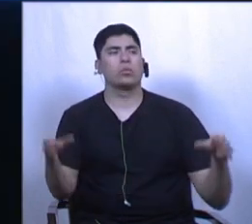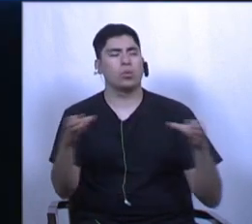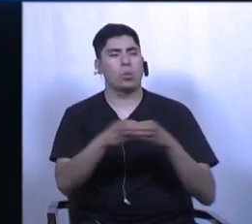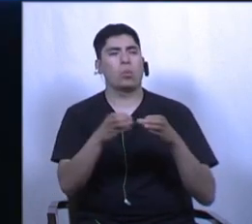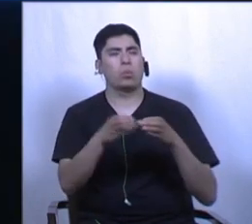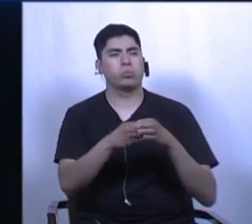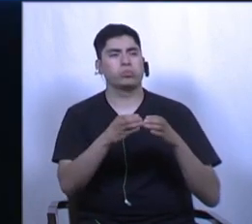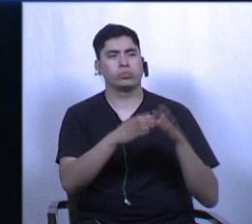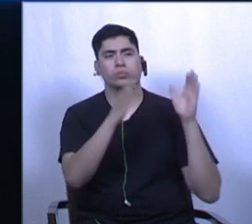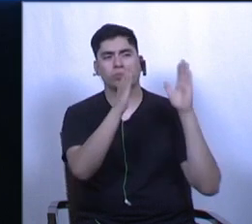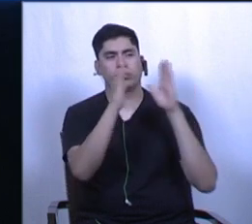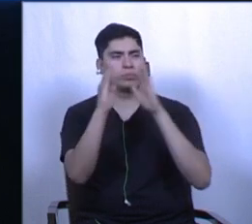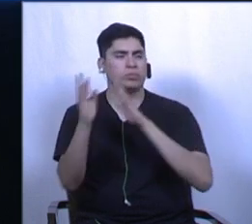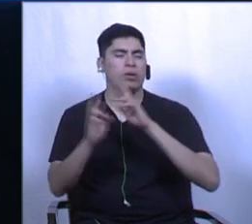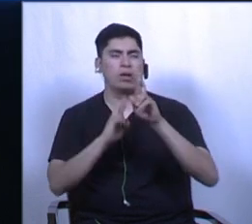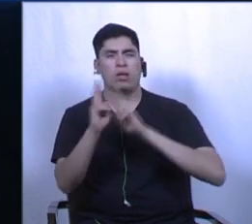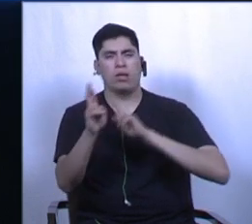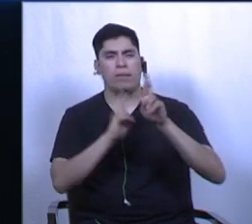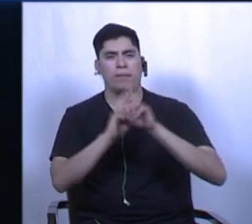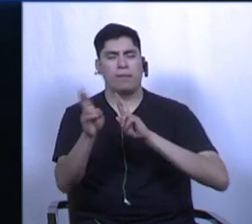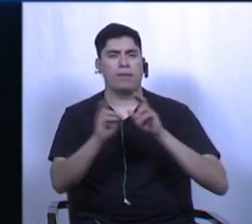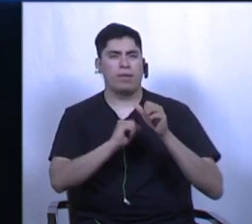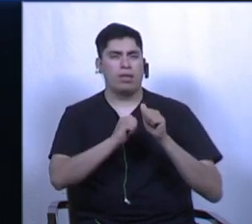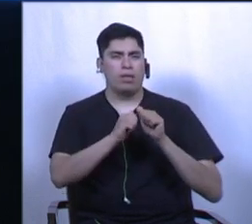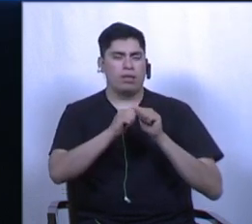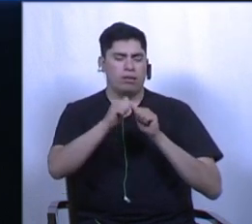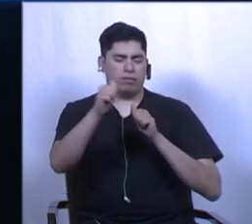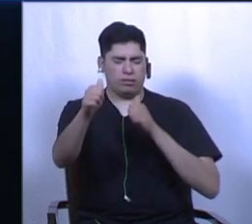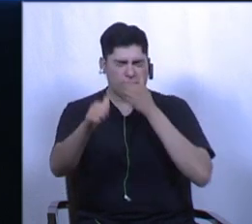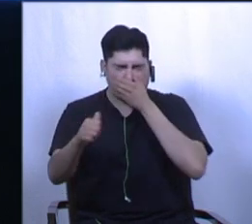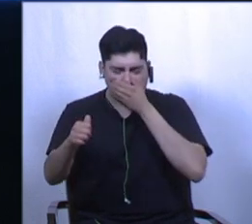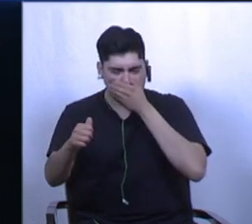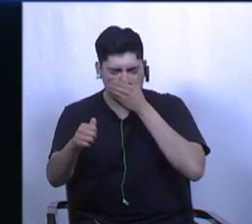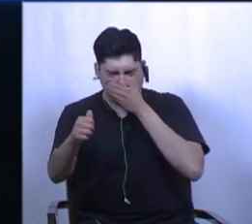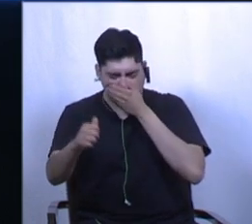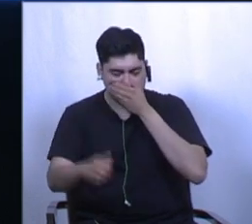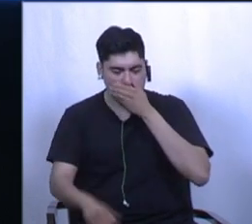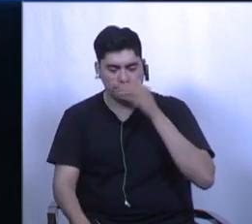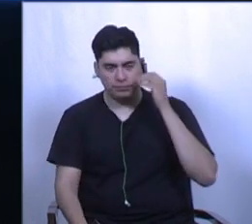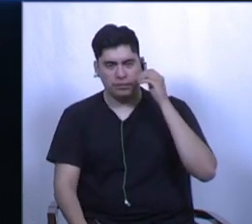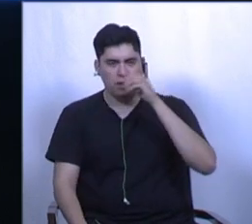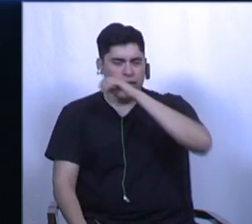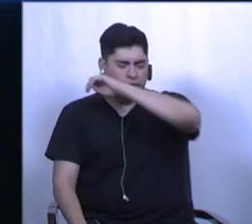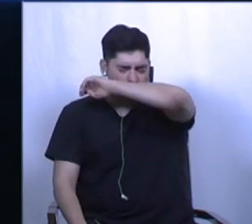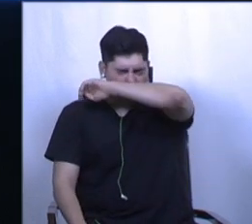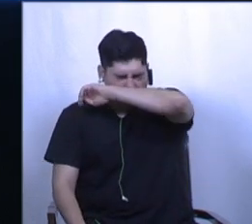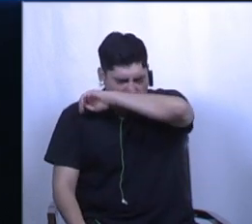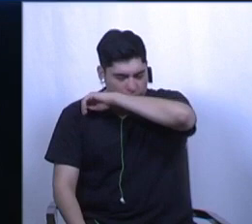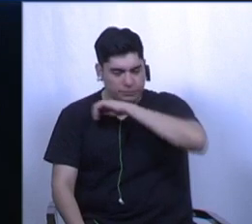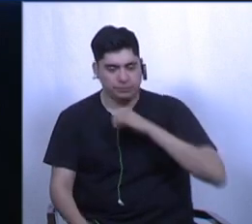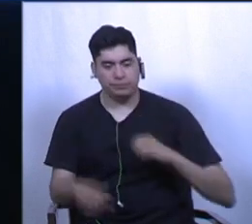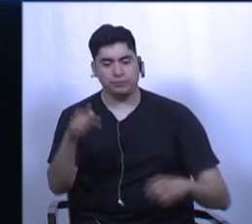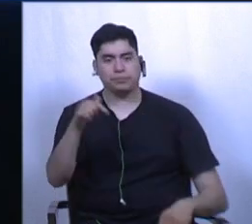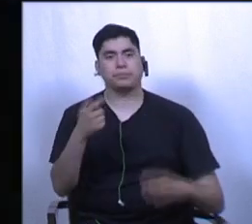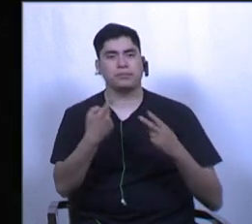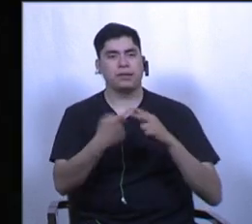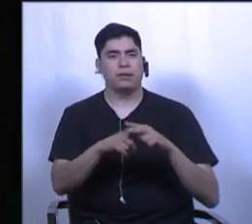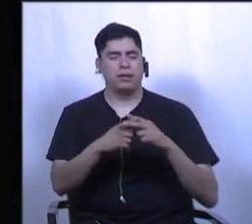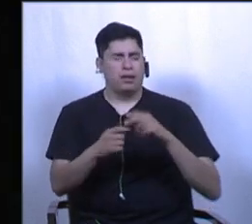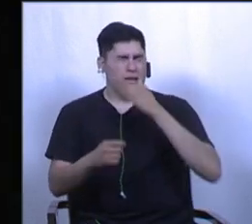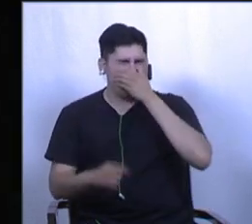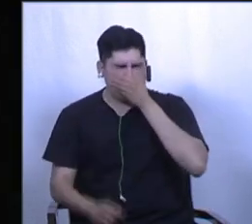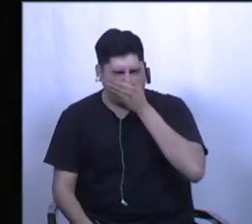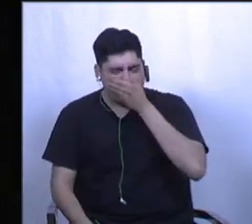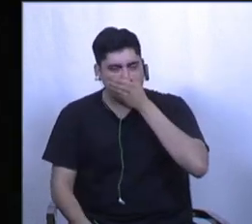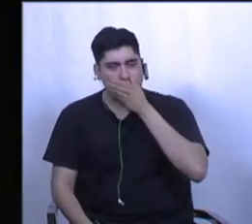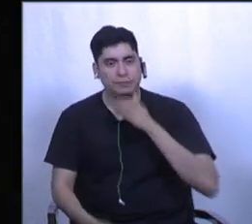jerárquicos, relación de distancia, para poder darle un sentido a todos estos datos que les mencioné. Con esta técnica en nuestro poder,